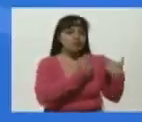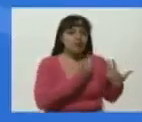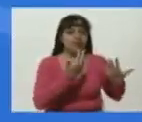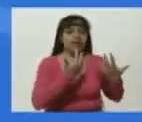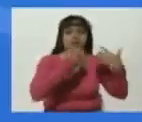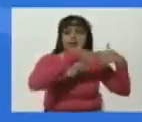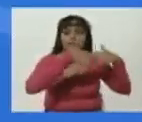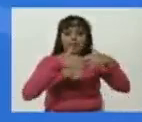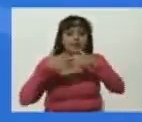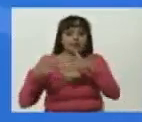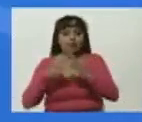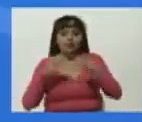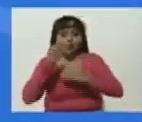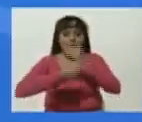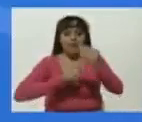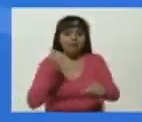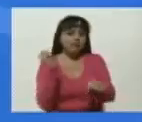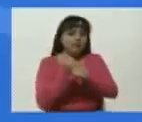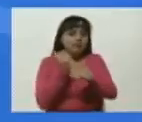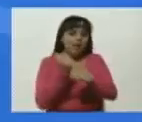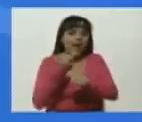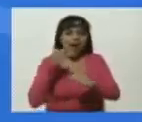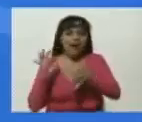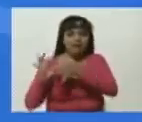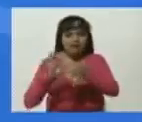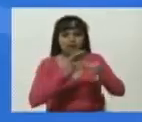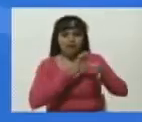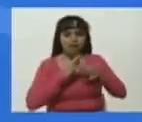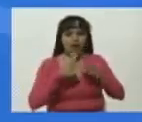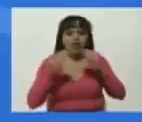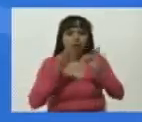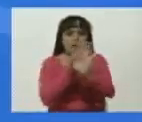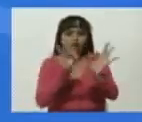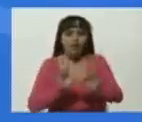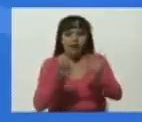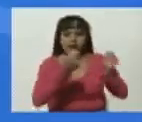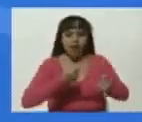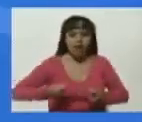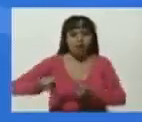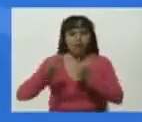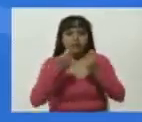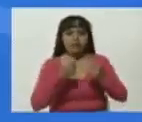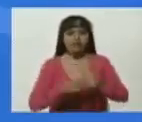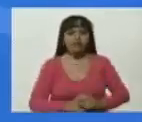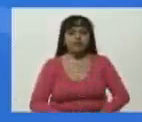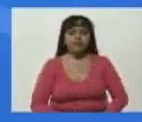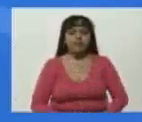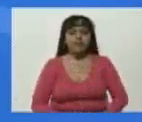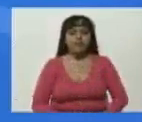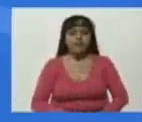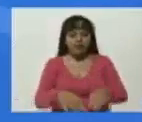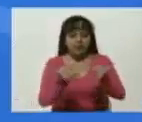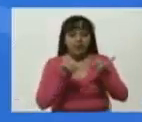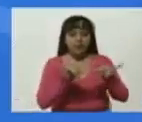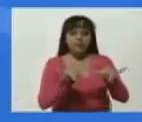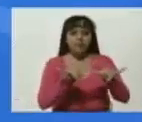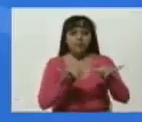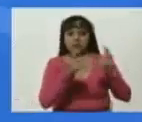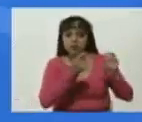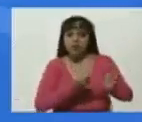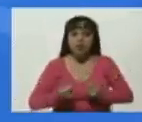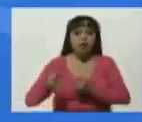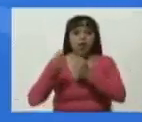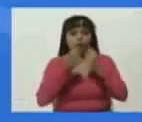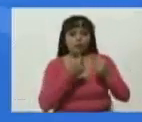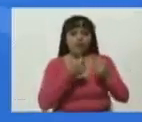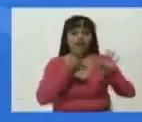productoras, los productores, que va articulando todas las formas de la economía productiva, desde la economía